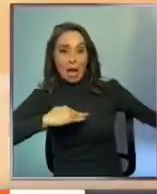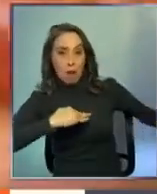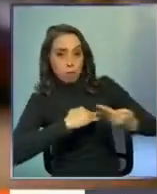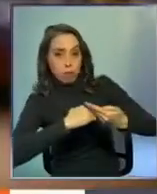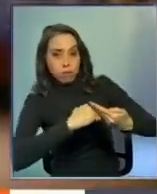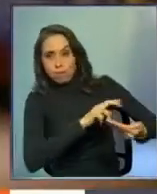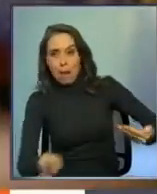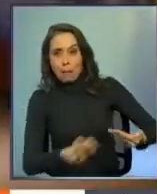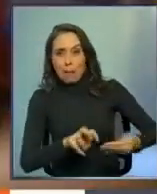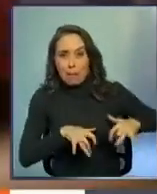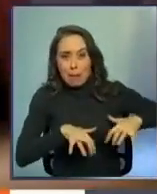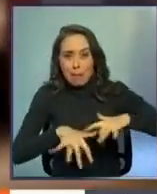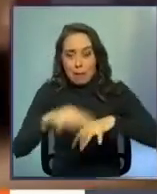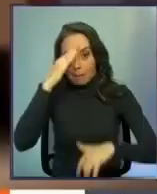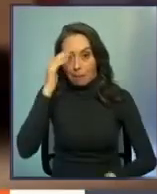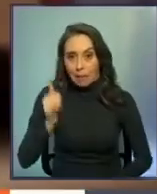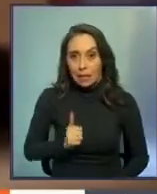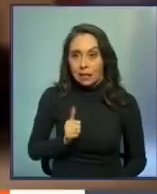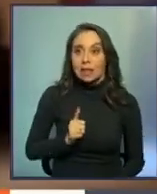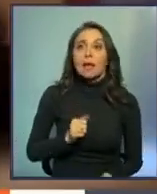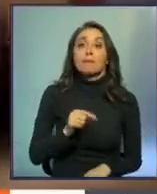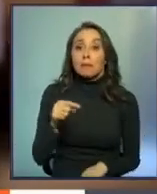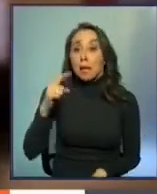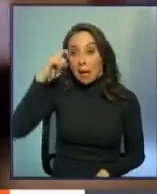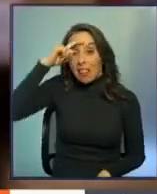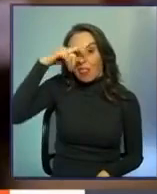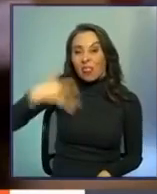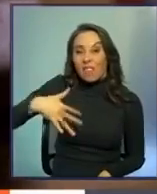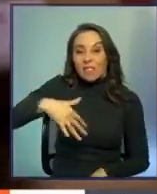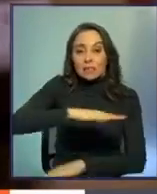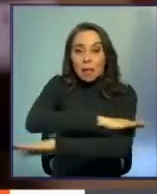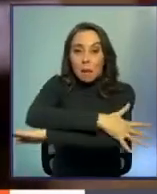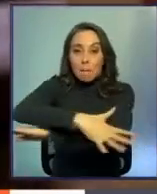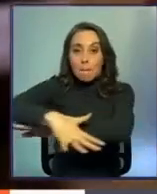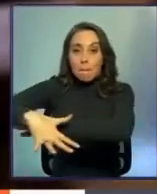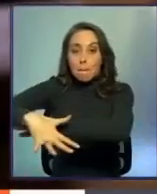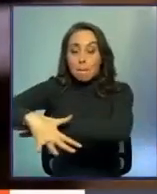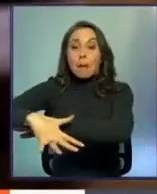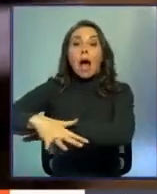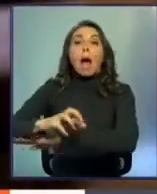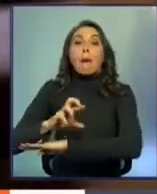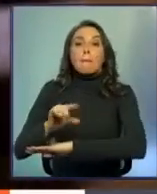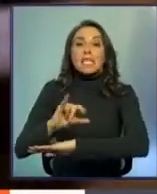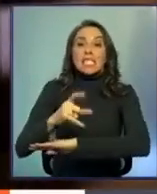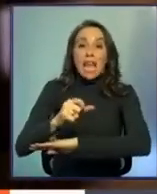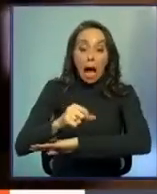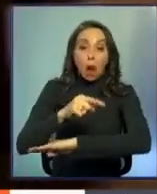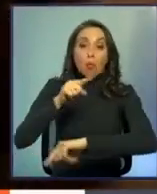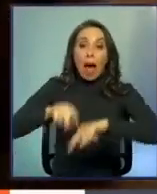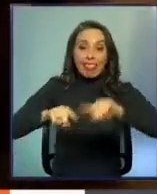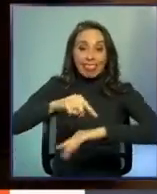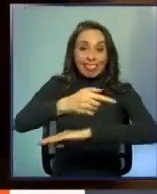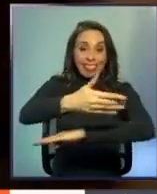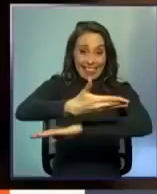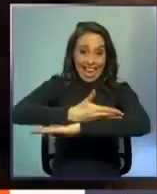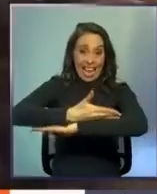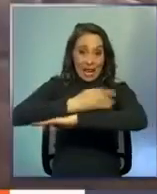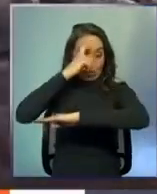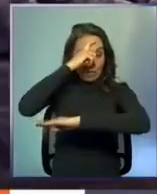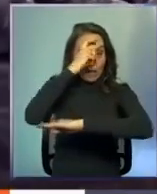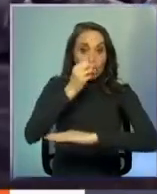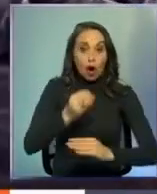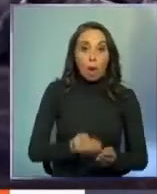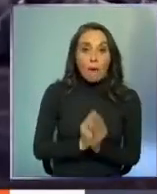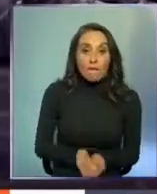Las dificultades de las playas de Pisagua obliga de alguna manera a que los chilenos ingenien una fórmula de poder desembarcar a